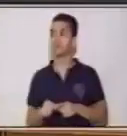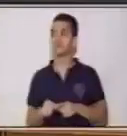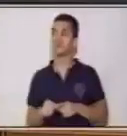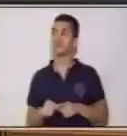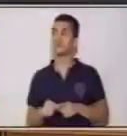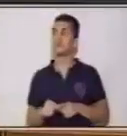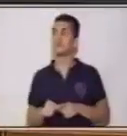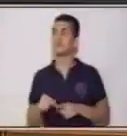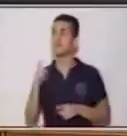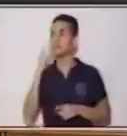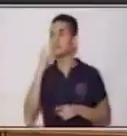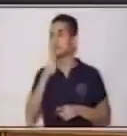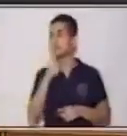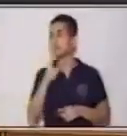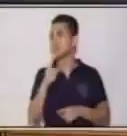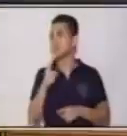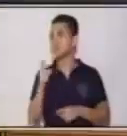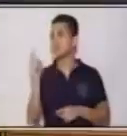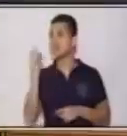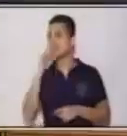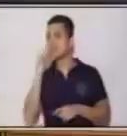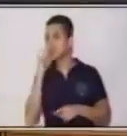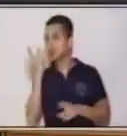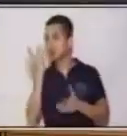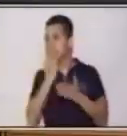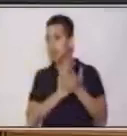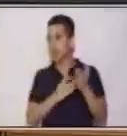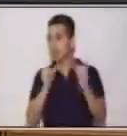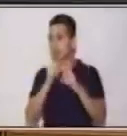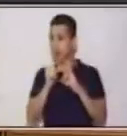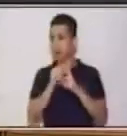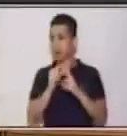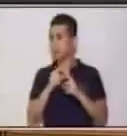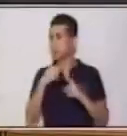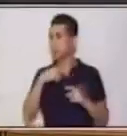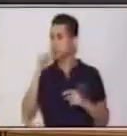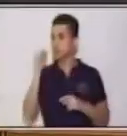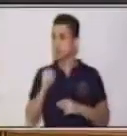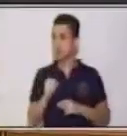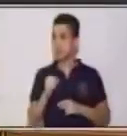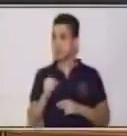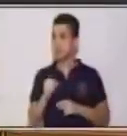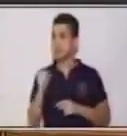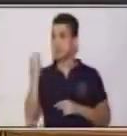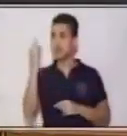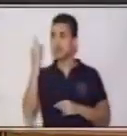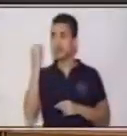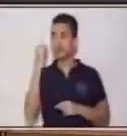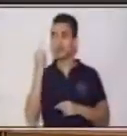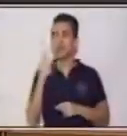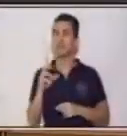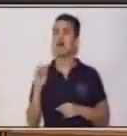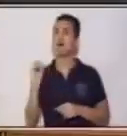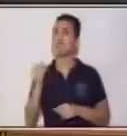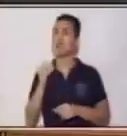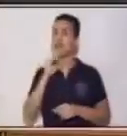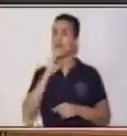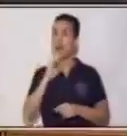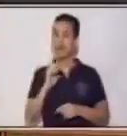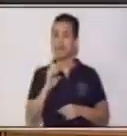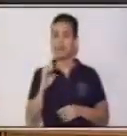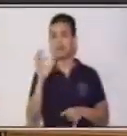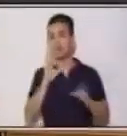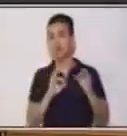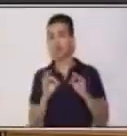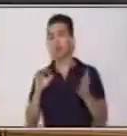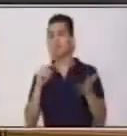las has pronunciado, ¿sí? Para que podamos entender un poquito sobre qué es o a